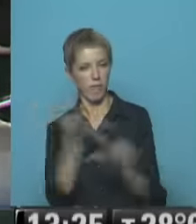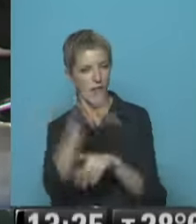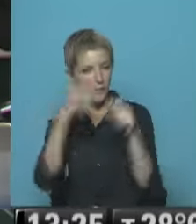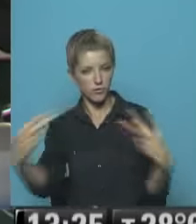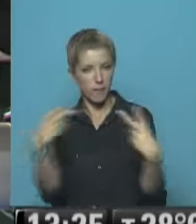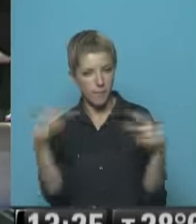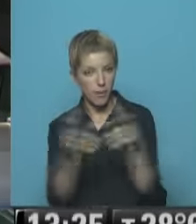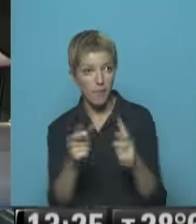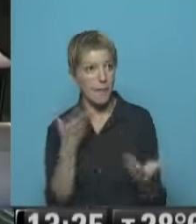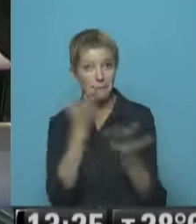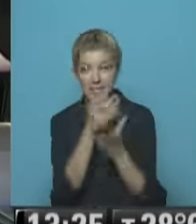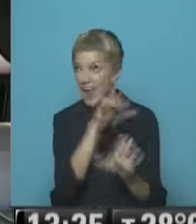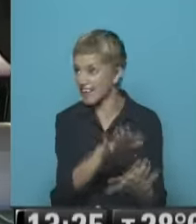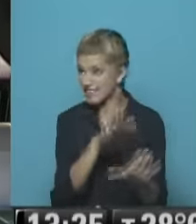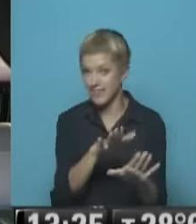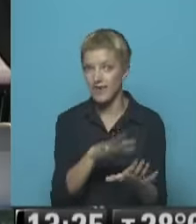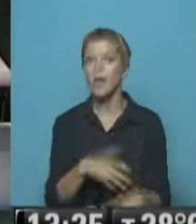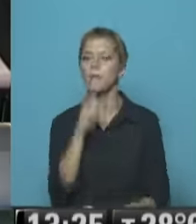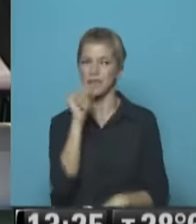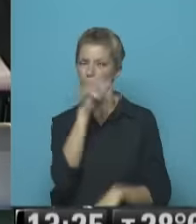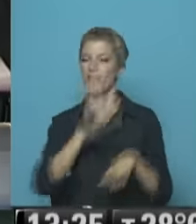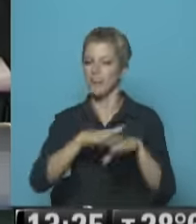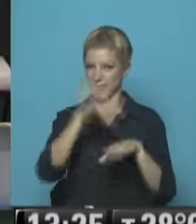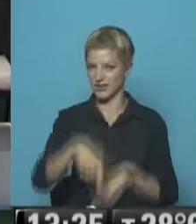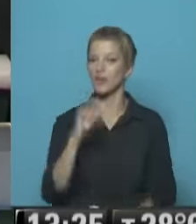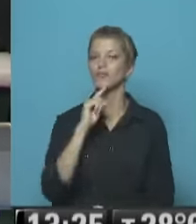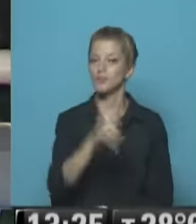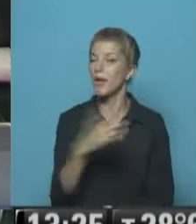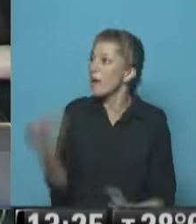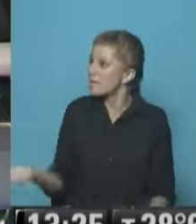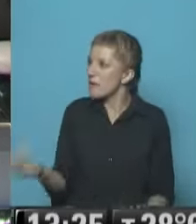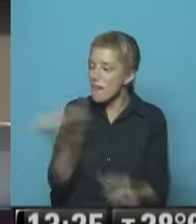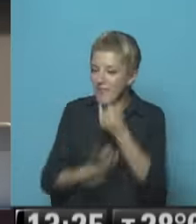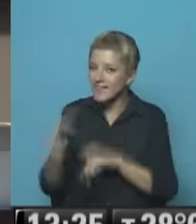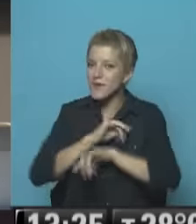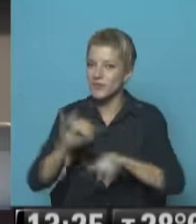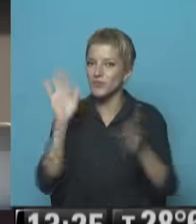programa para que pidan que hacer un... Pero eso debe ser por sus zapatillitas, Pedro. Bueno. Pero dé el dato de la incógnita.